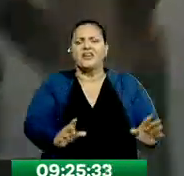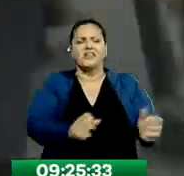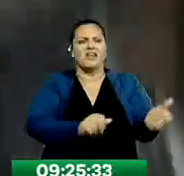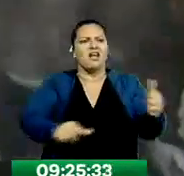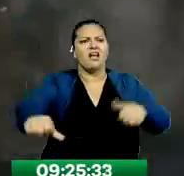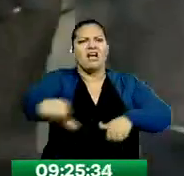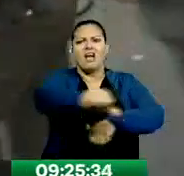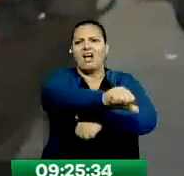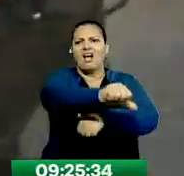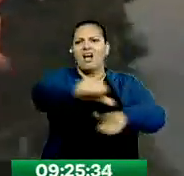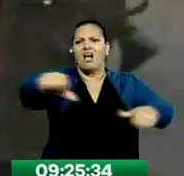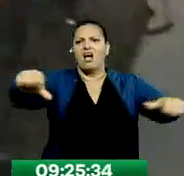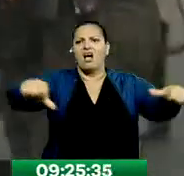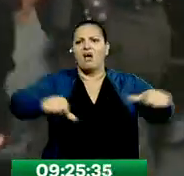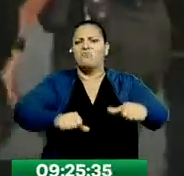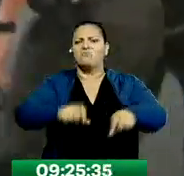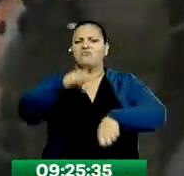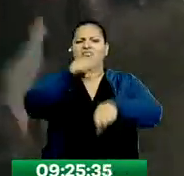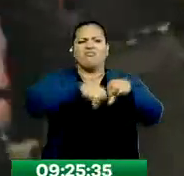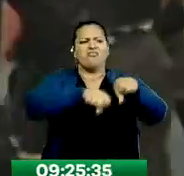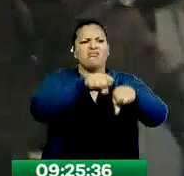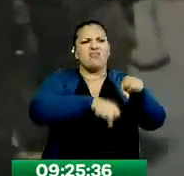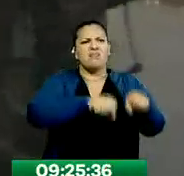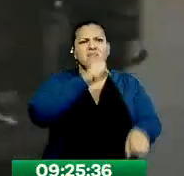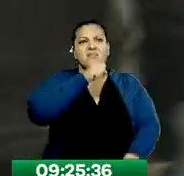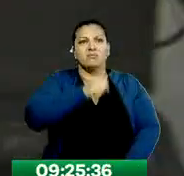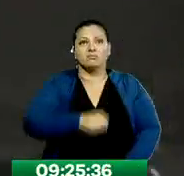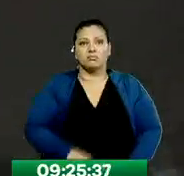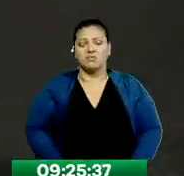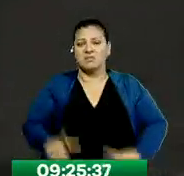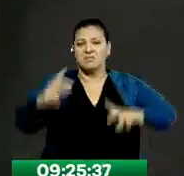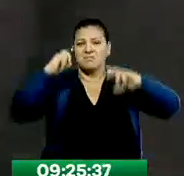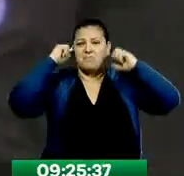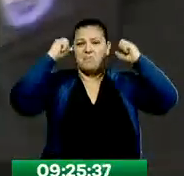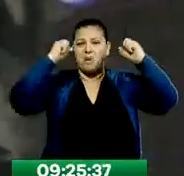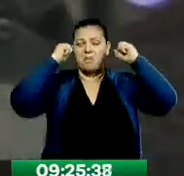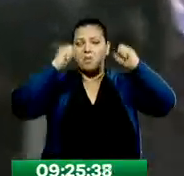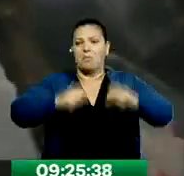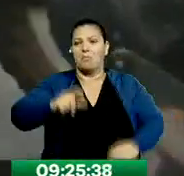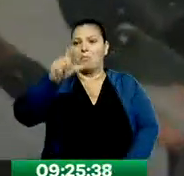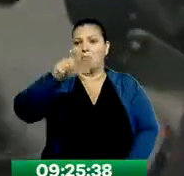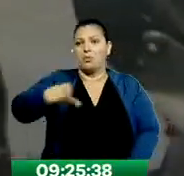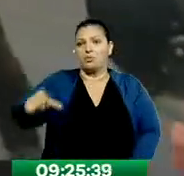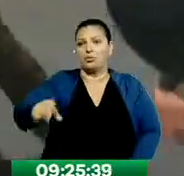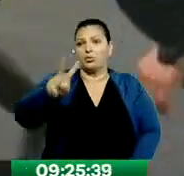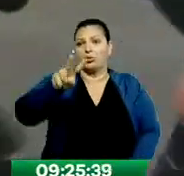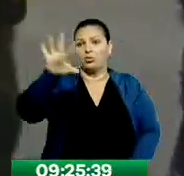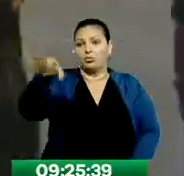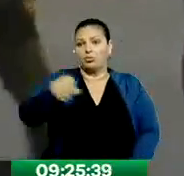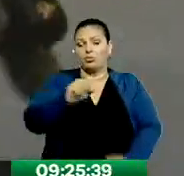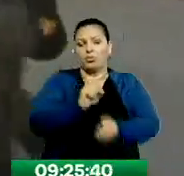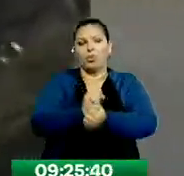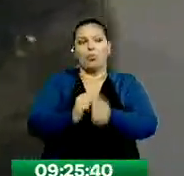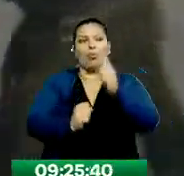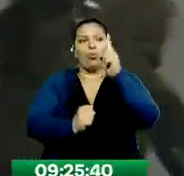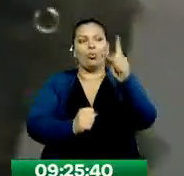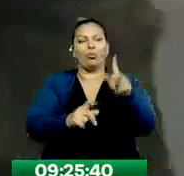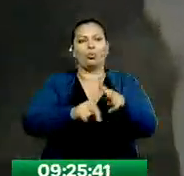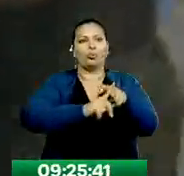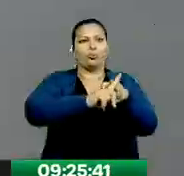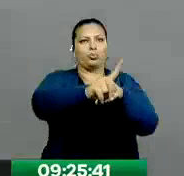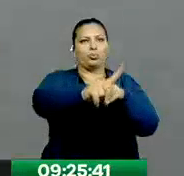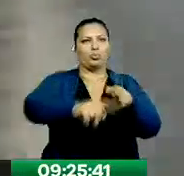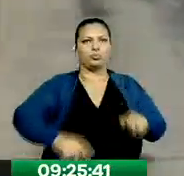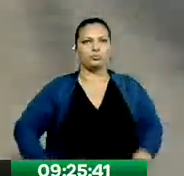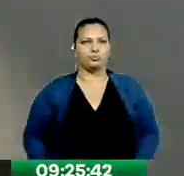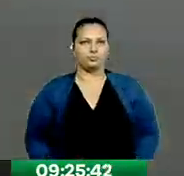aulas están hechas un desastre. Y hay dos personas detenidas. ¿Eh? Eran tres. Uno se les dio la fuga. Ahí estamos viendo cómo está procediendo la detención. Ahí está